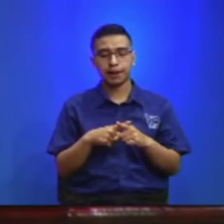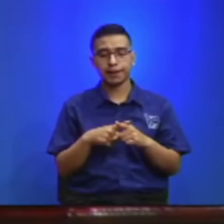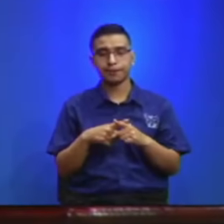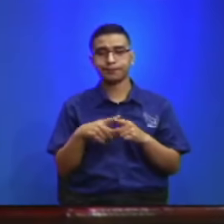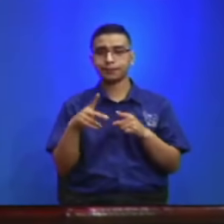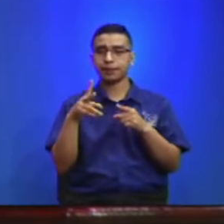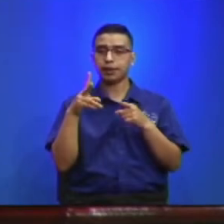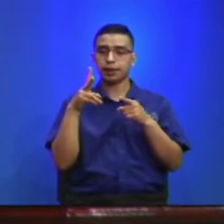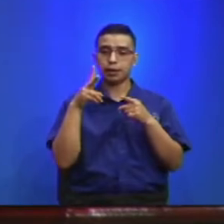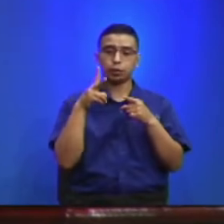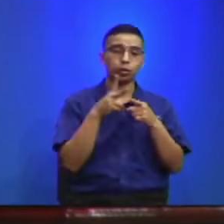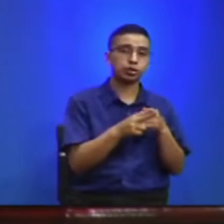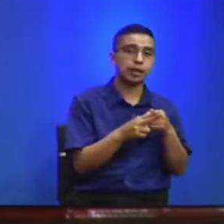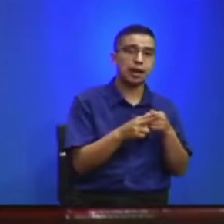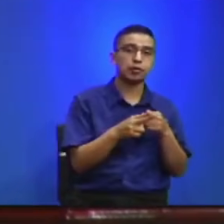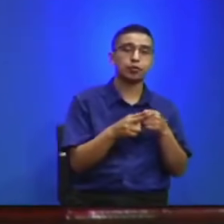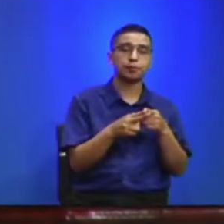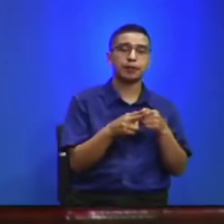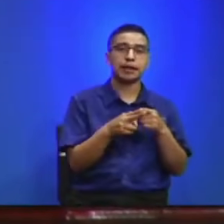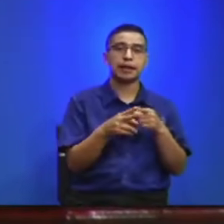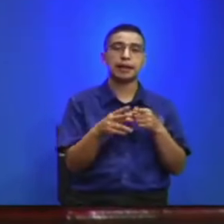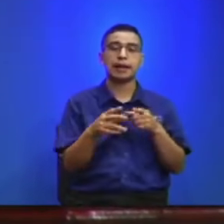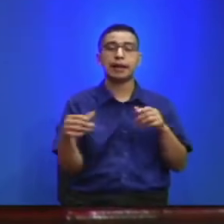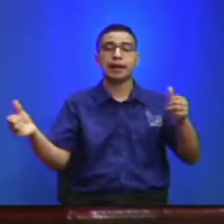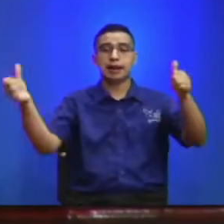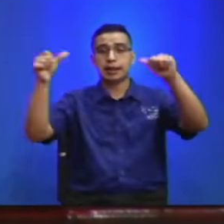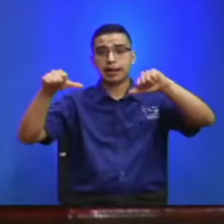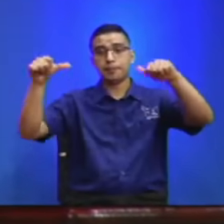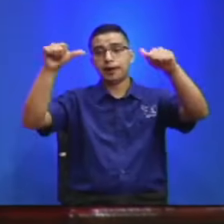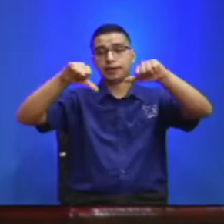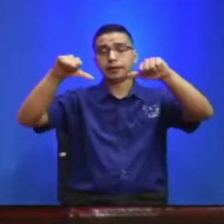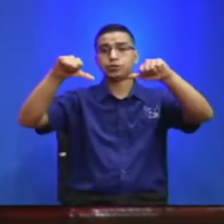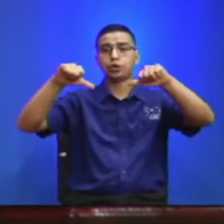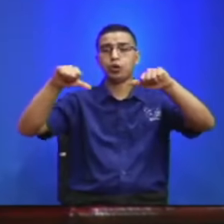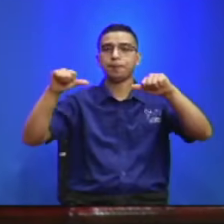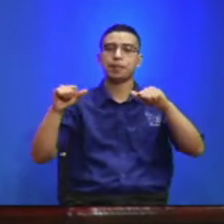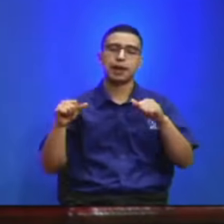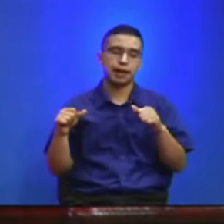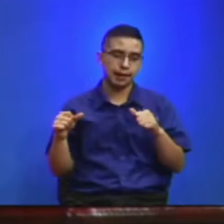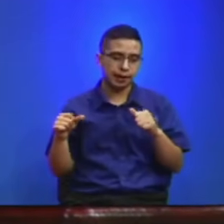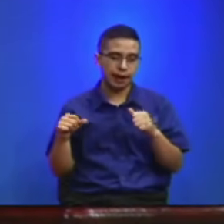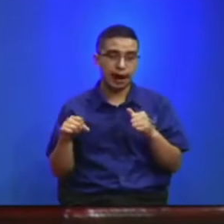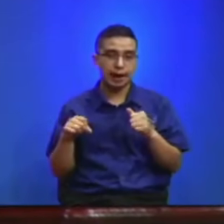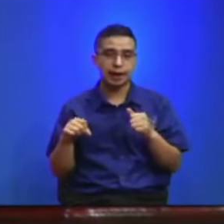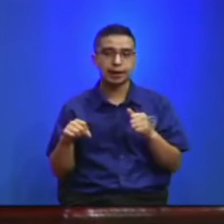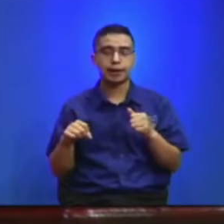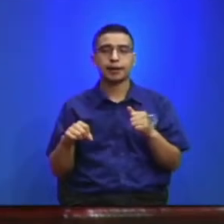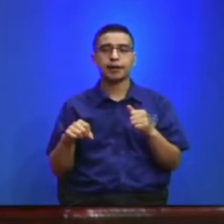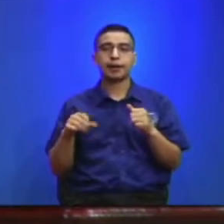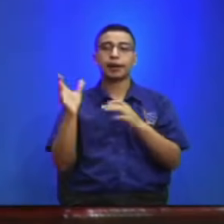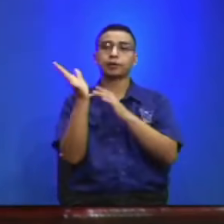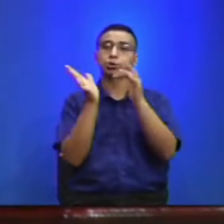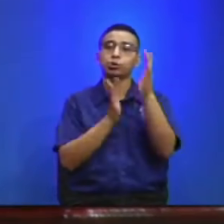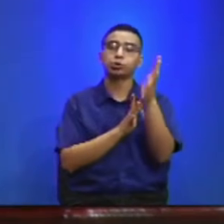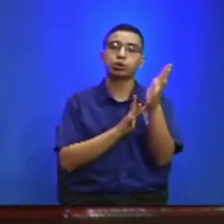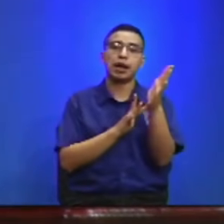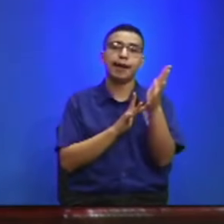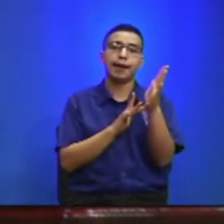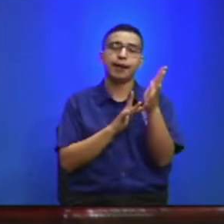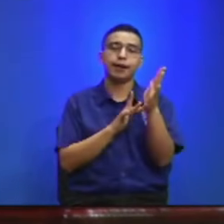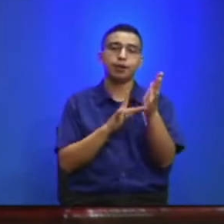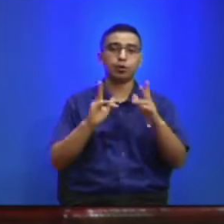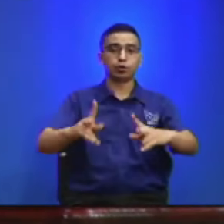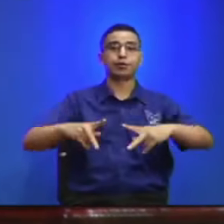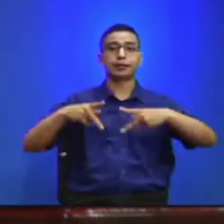corta le cortaron la maldición y él dejó el legado que era posible en su hermano sergio